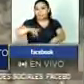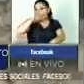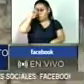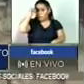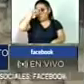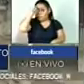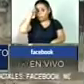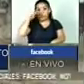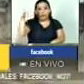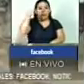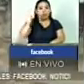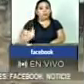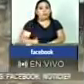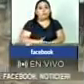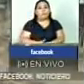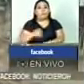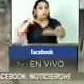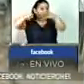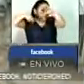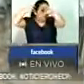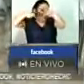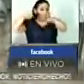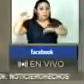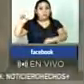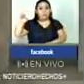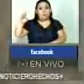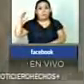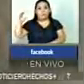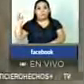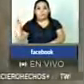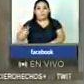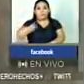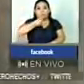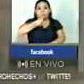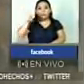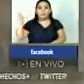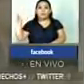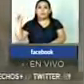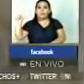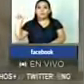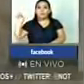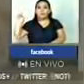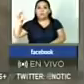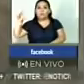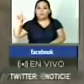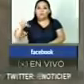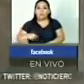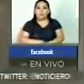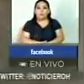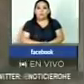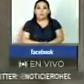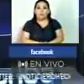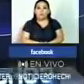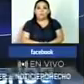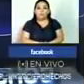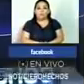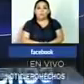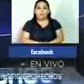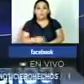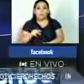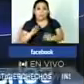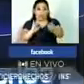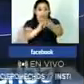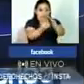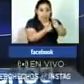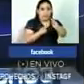completarán en agosto. Con imágenes de Erick Alfaro, Carla Góchez, Noticiero Hechos. Y